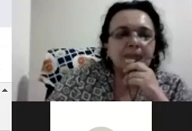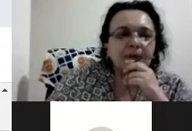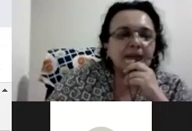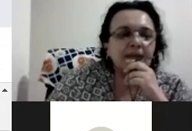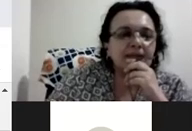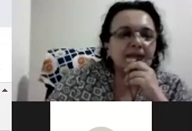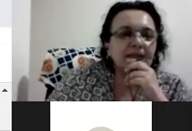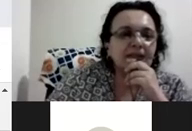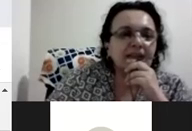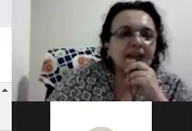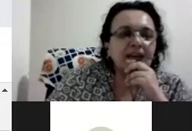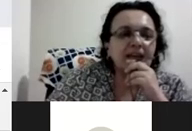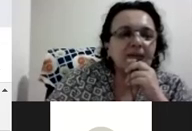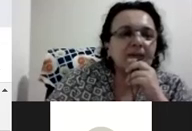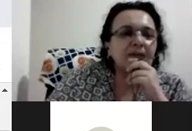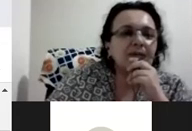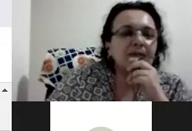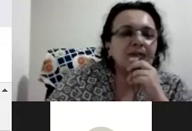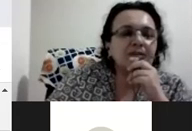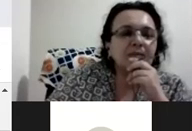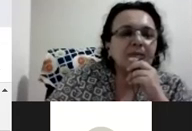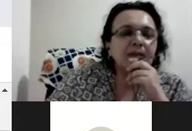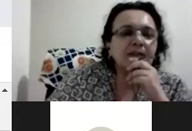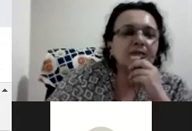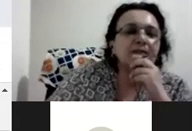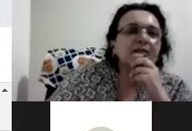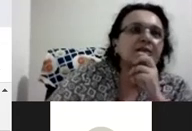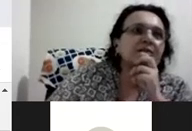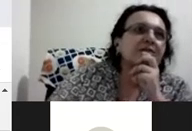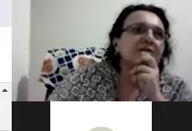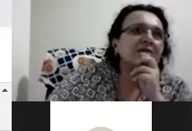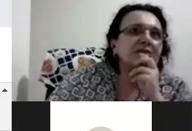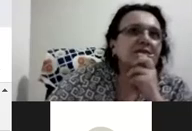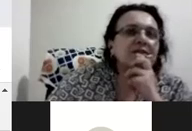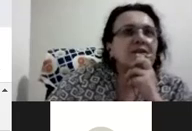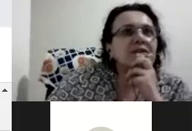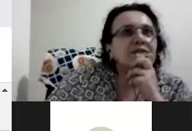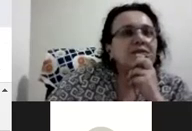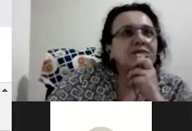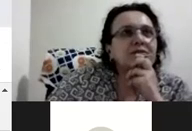Si se puede, que tengan algo que ver con lo que estuvimos viendo, ¿verdad?